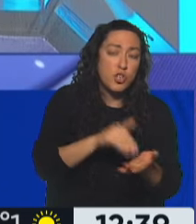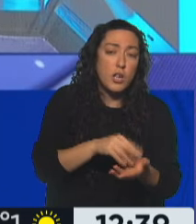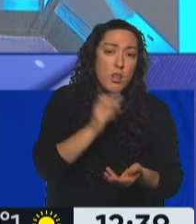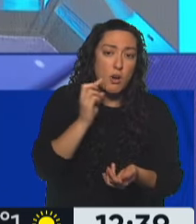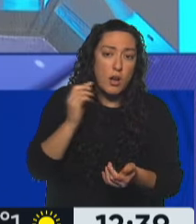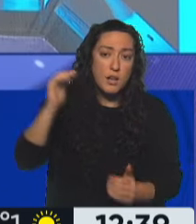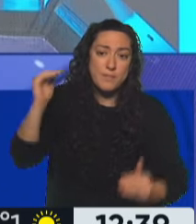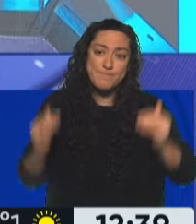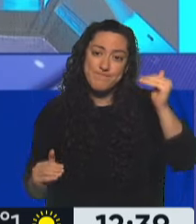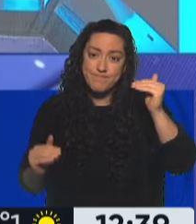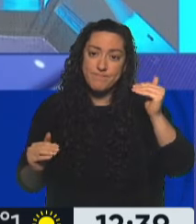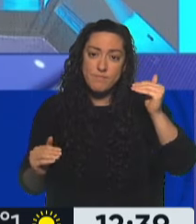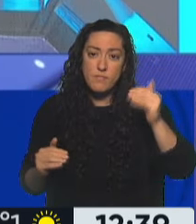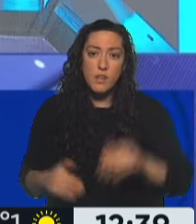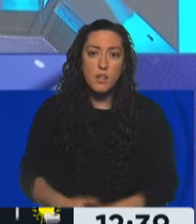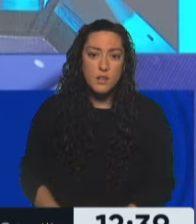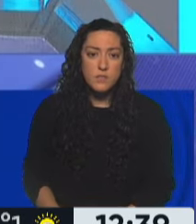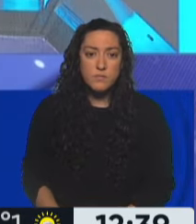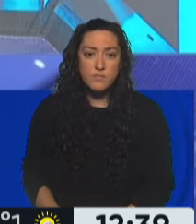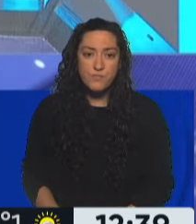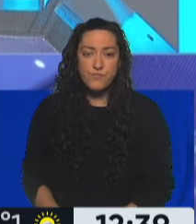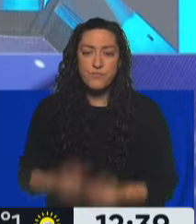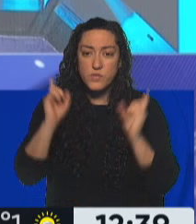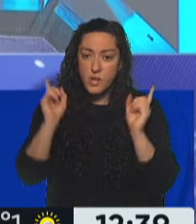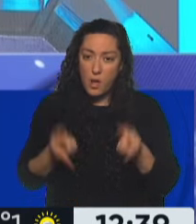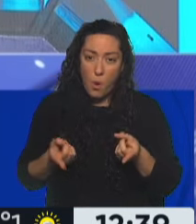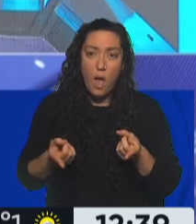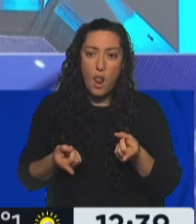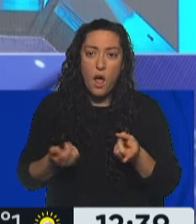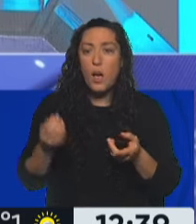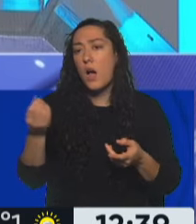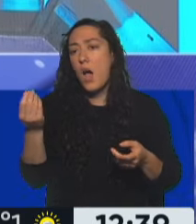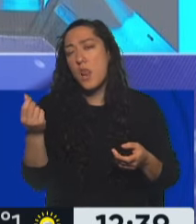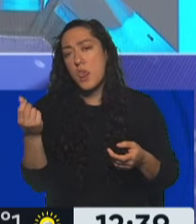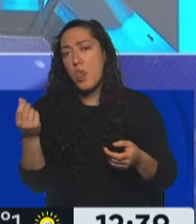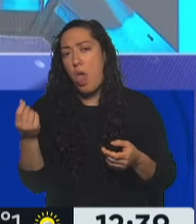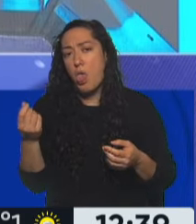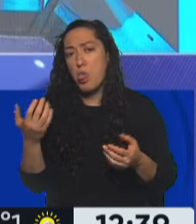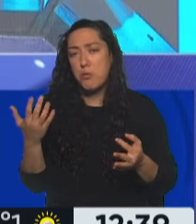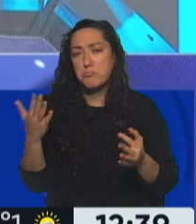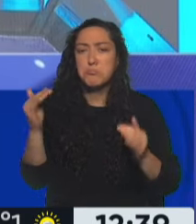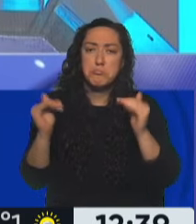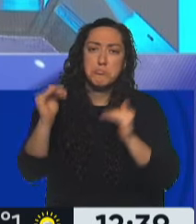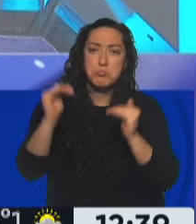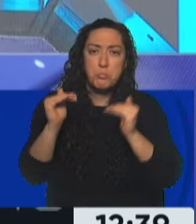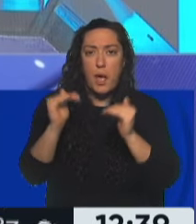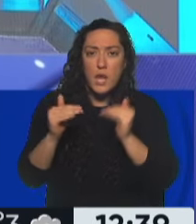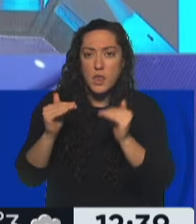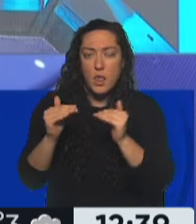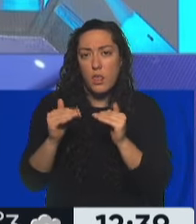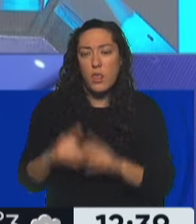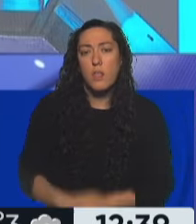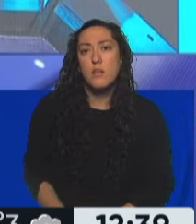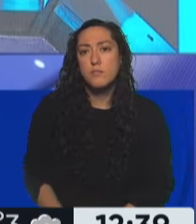chino, es una proporción menor. Claro. Pero bueno, desde el punto de vista de la calidad, ahí puede haber cierta